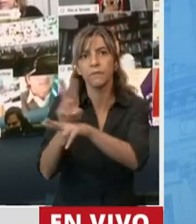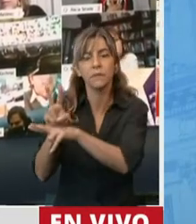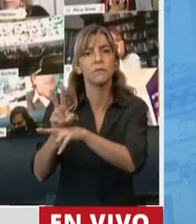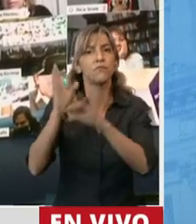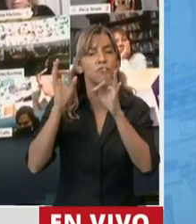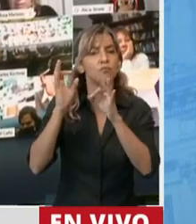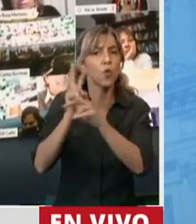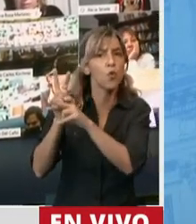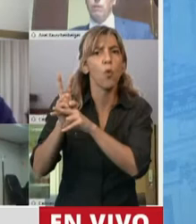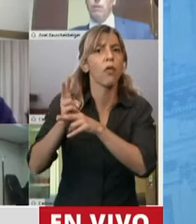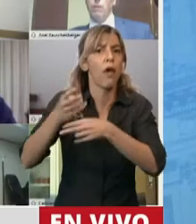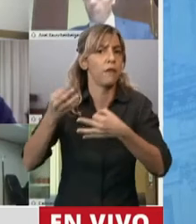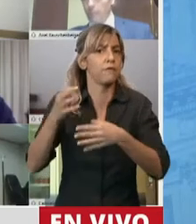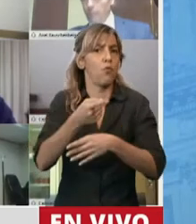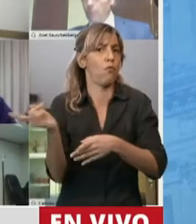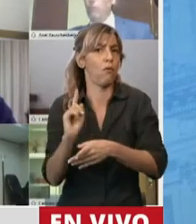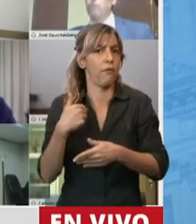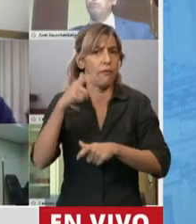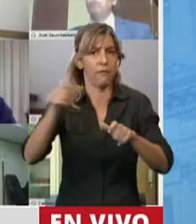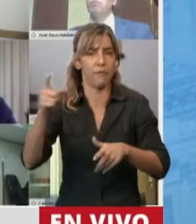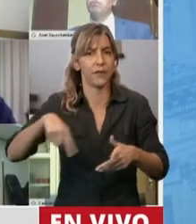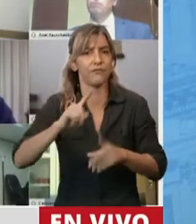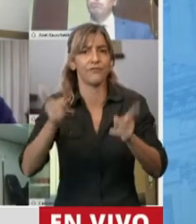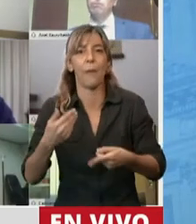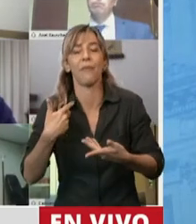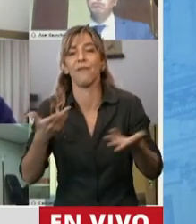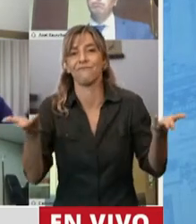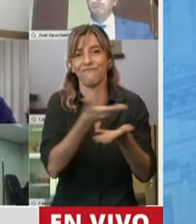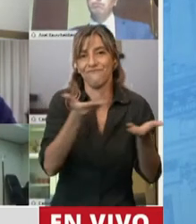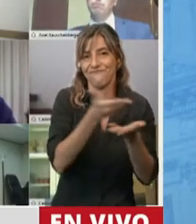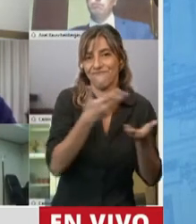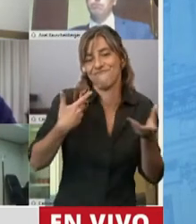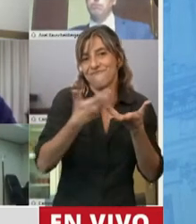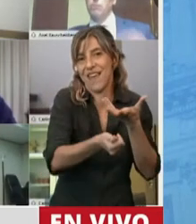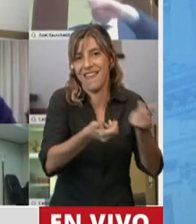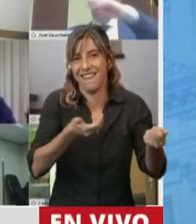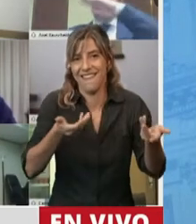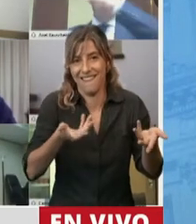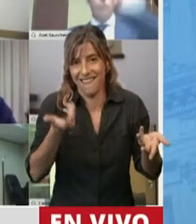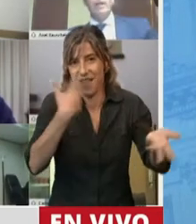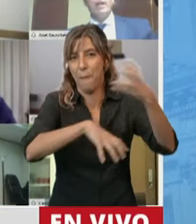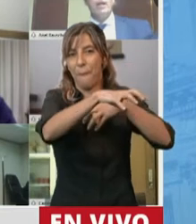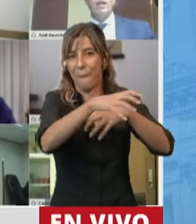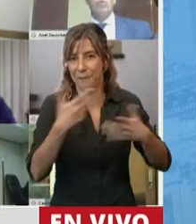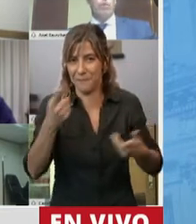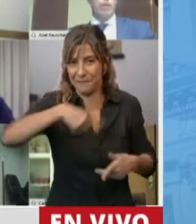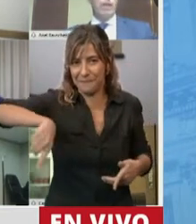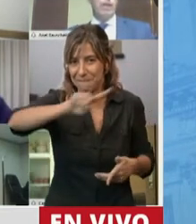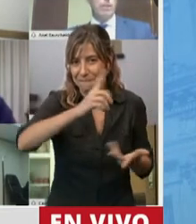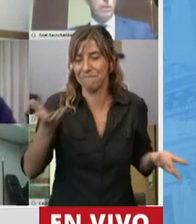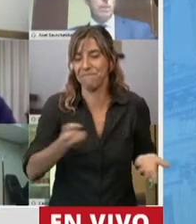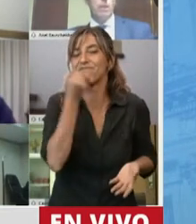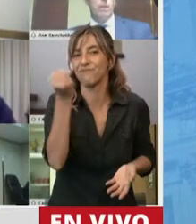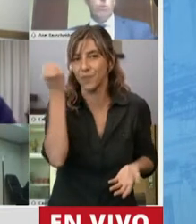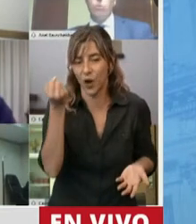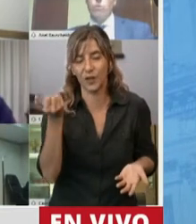empatía como valores a rescatar y a resaltar de nuestra sociedad. Mire, esta lucha que ya lleva varios meses en nuestro país y en el